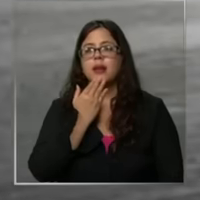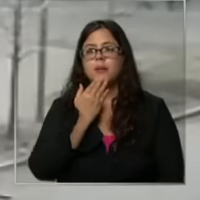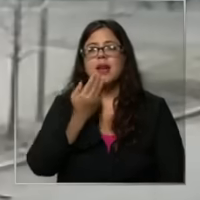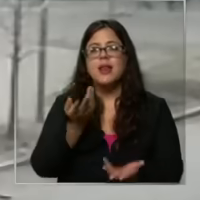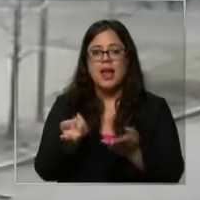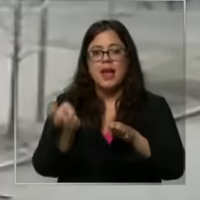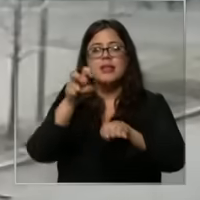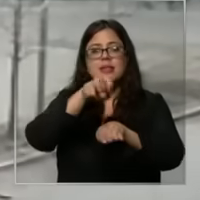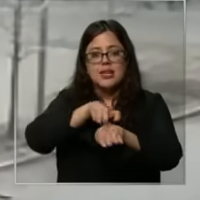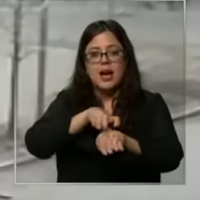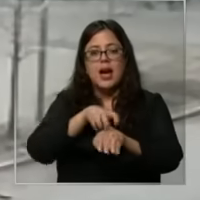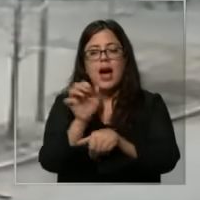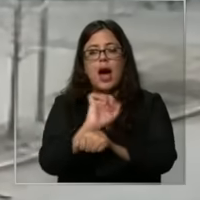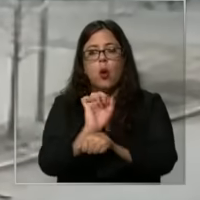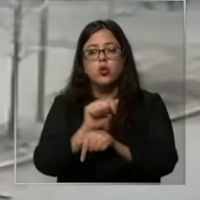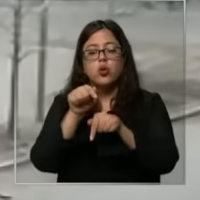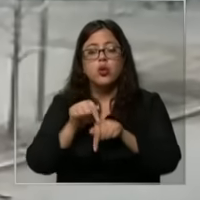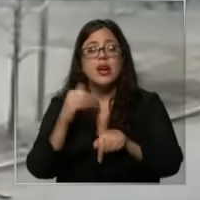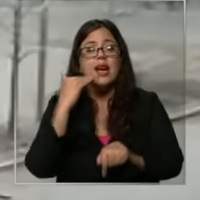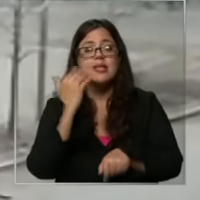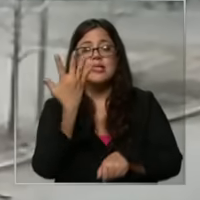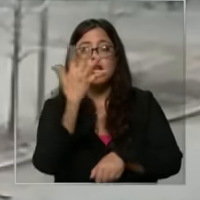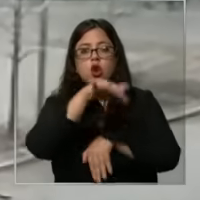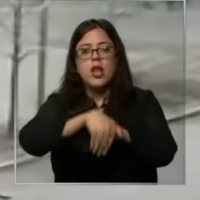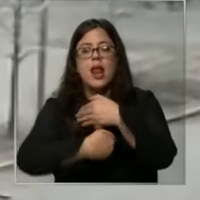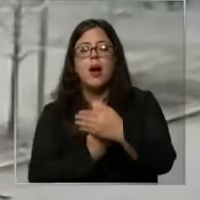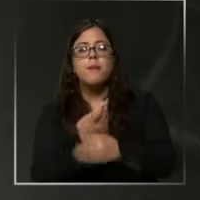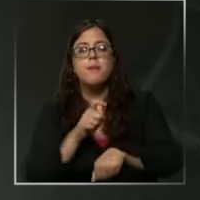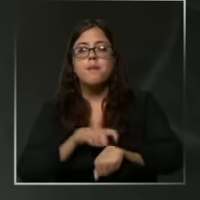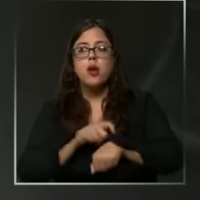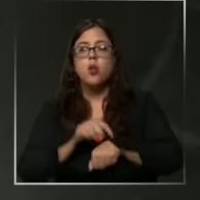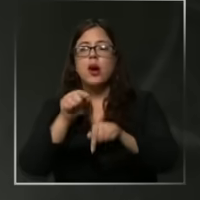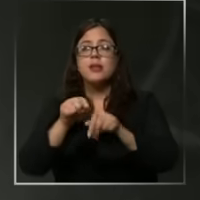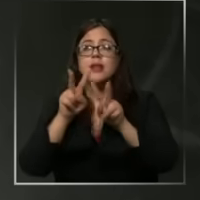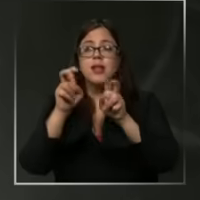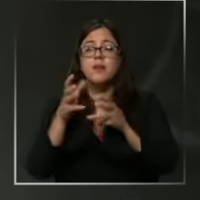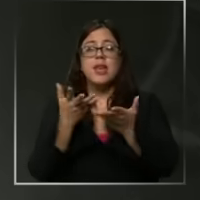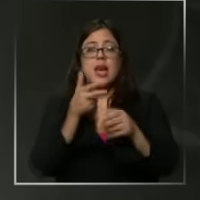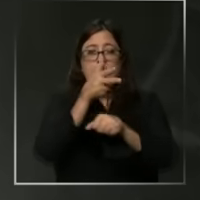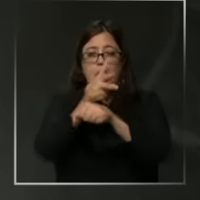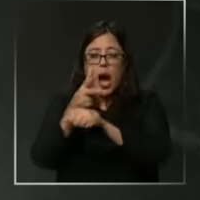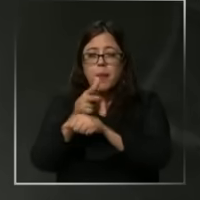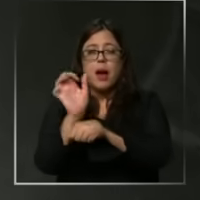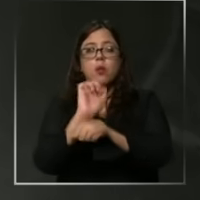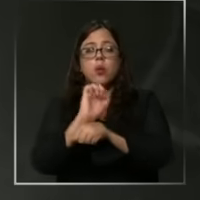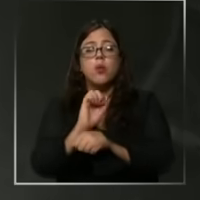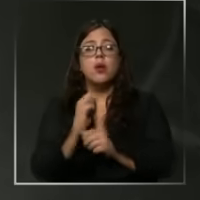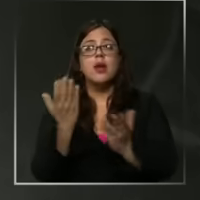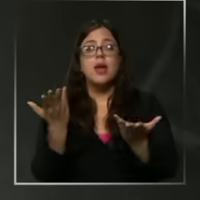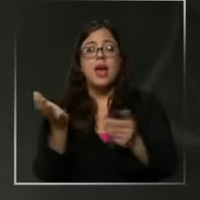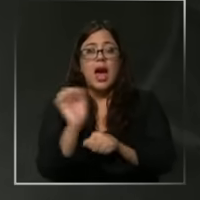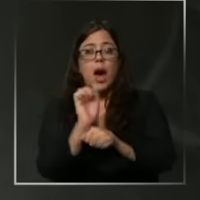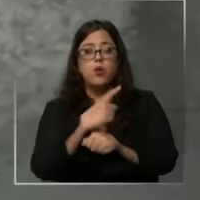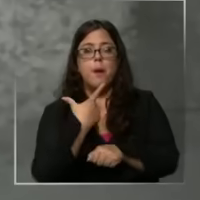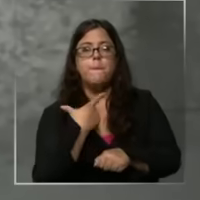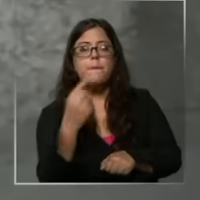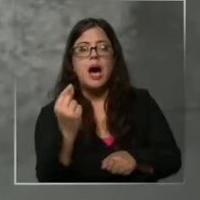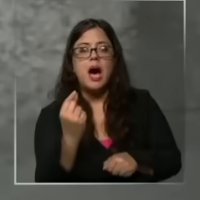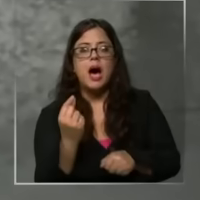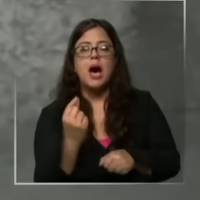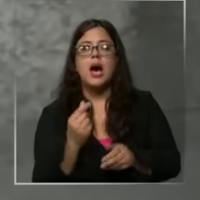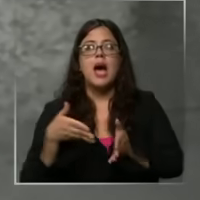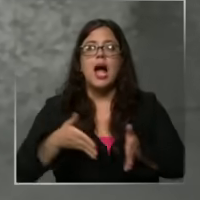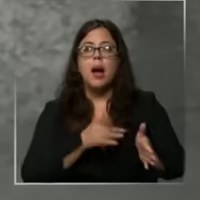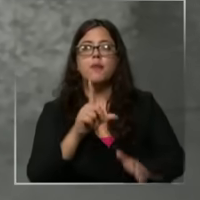vehículo. Son casi las 5 de la mañana. Esta es la secuencia de cámaras clave. El BMW va a gran velocidad por el camino Lo